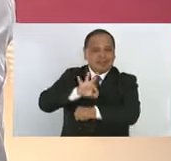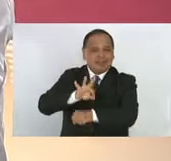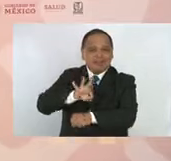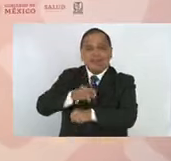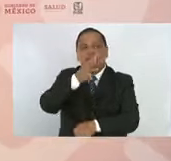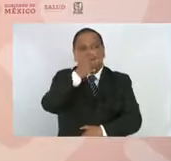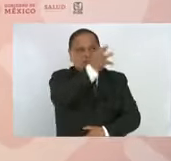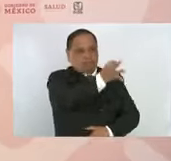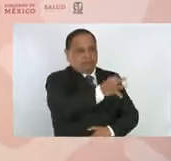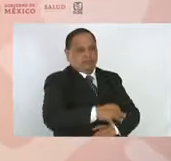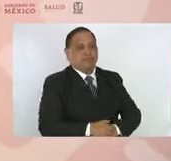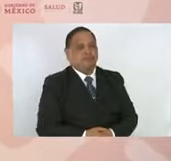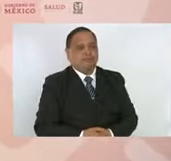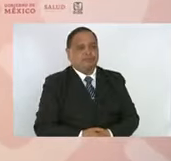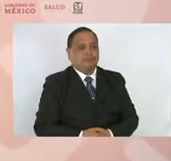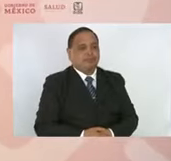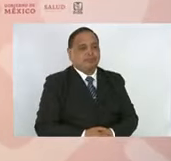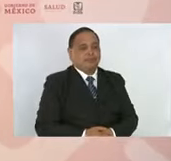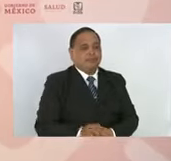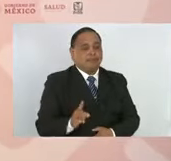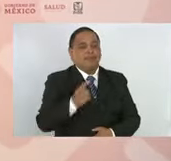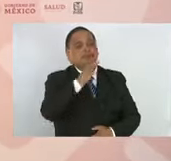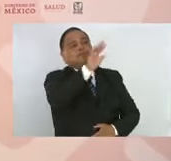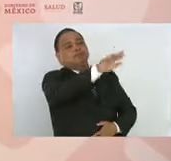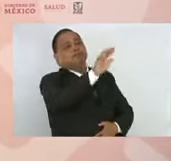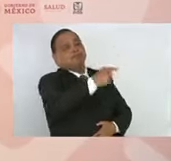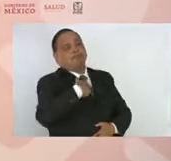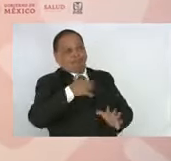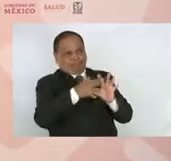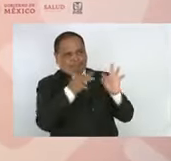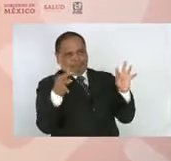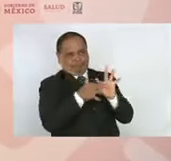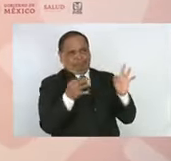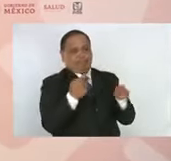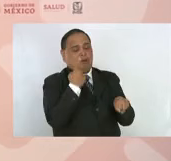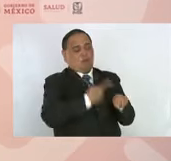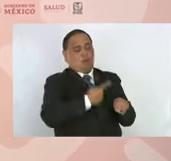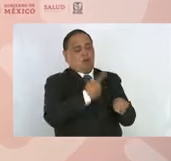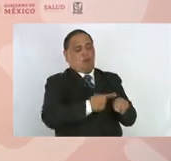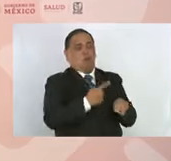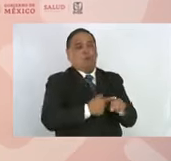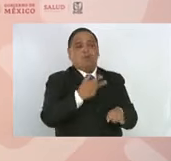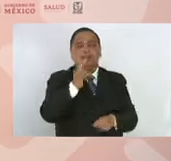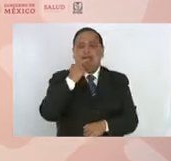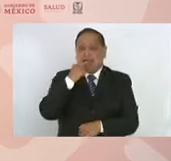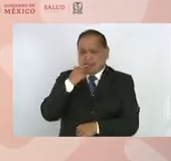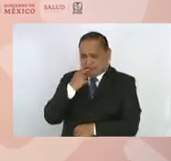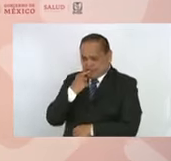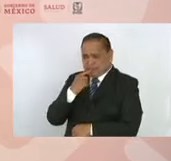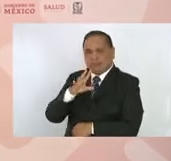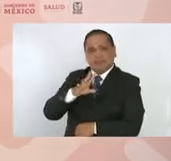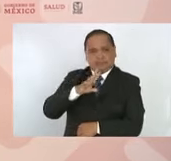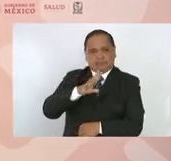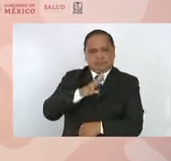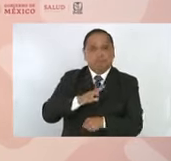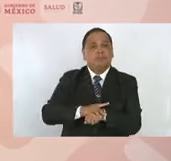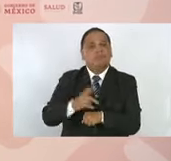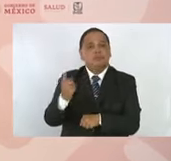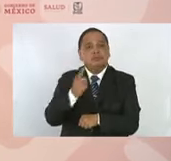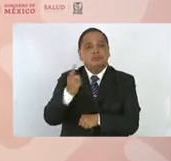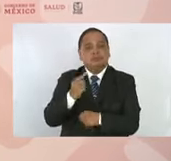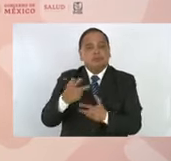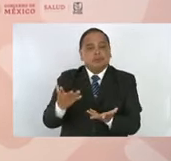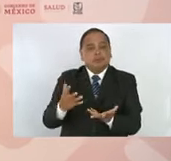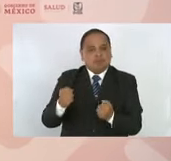decía, un paciente a una doctora, que si existen los héroes, no tienen